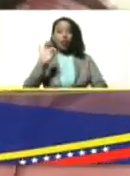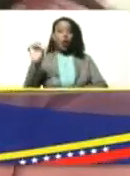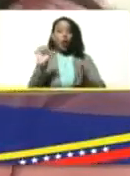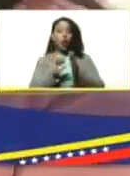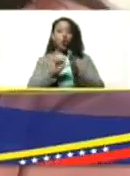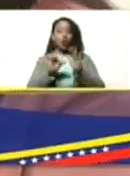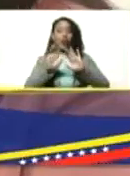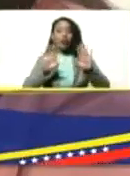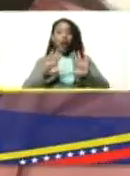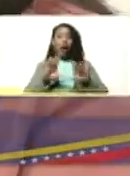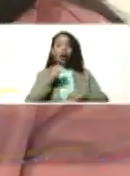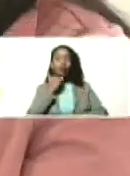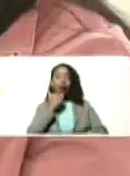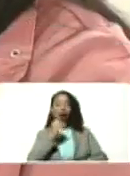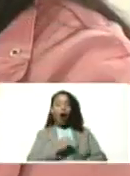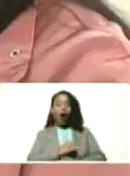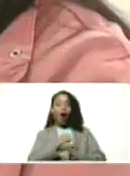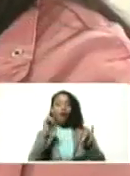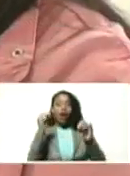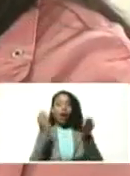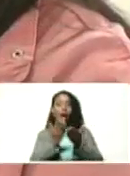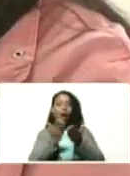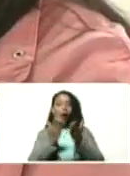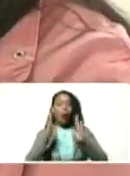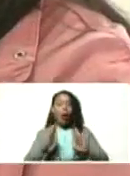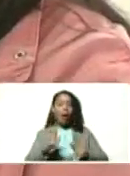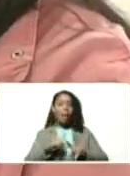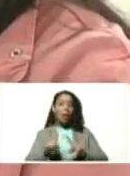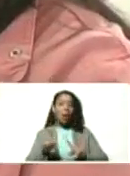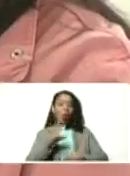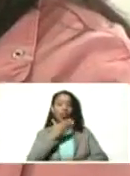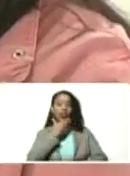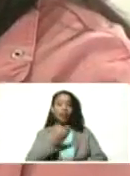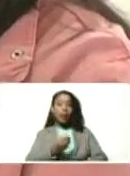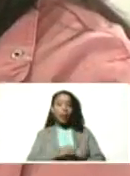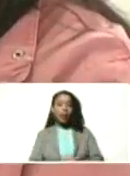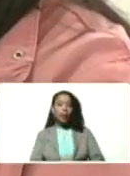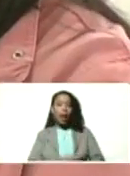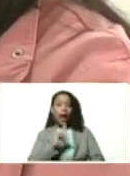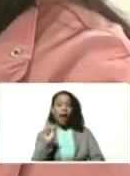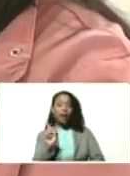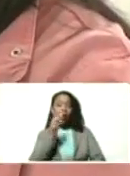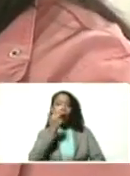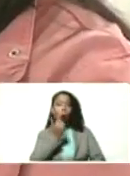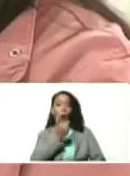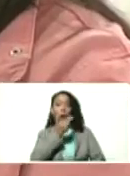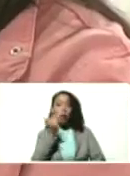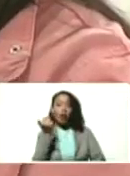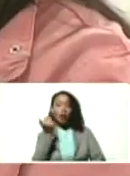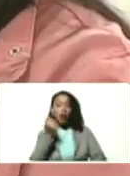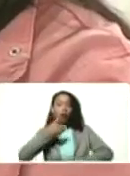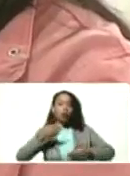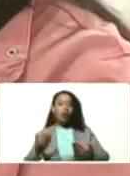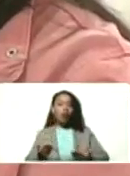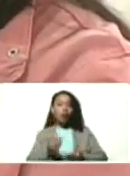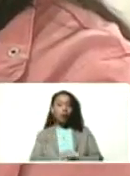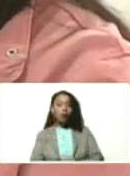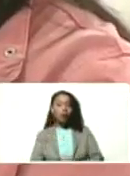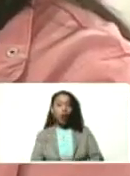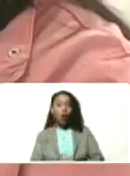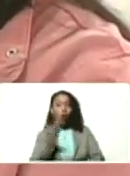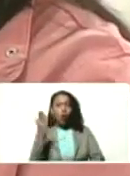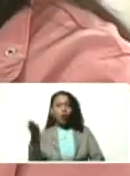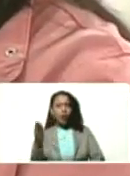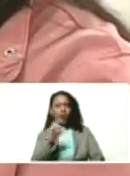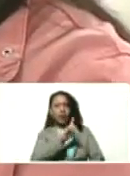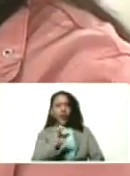ya estamos terminando en algunas escuelas, pero en diciembre, ese compromiso que con usted de que